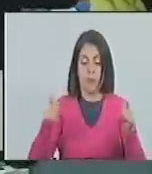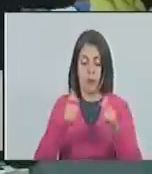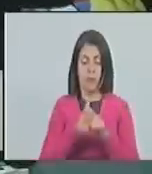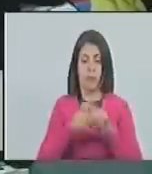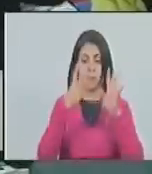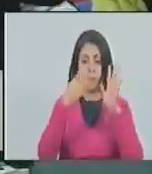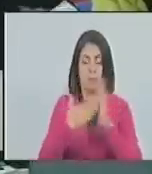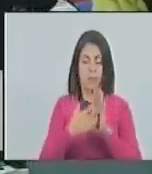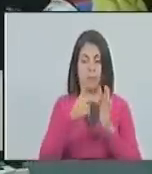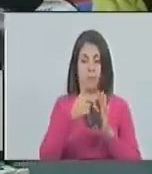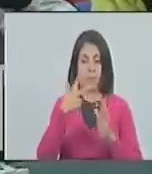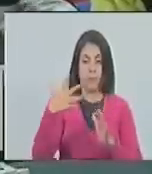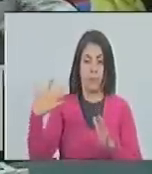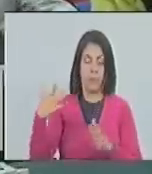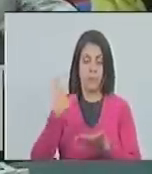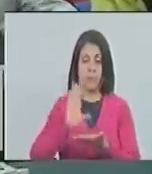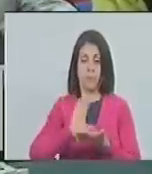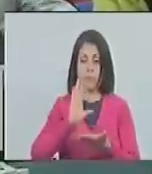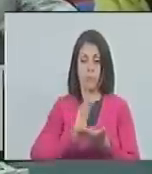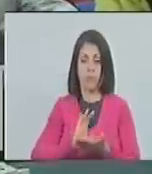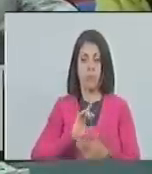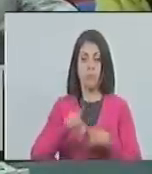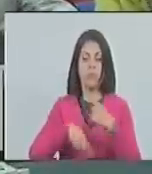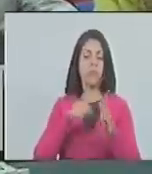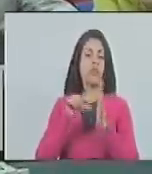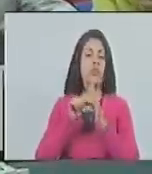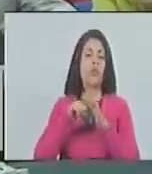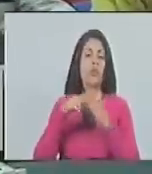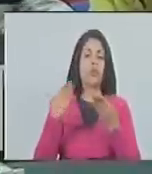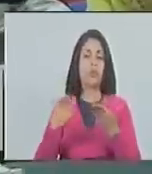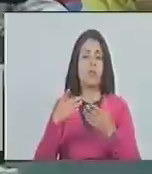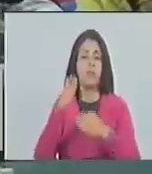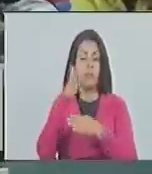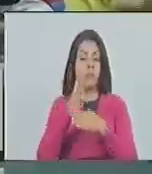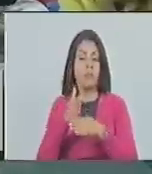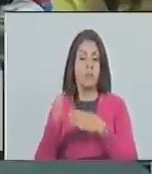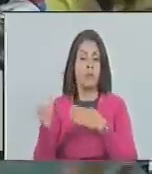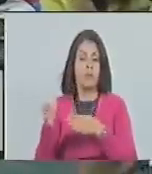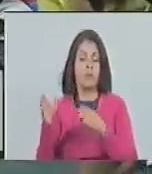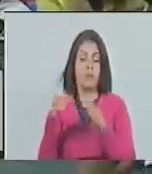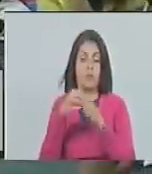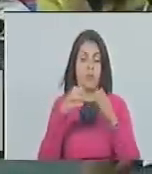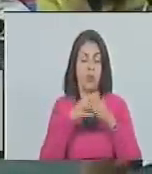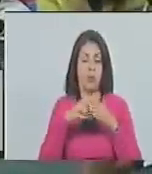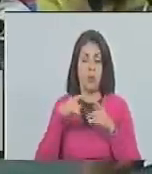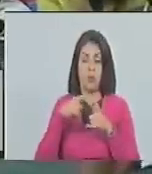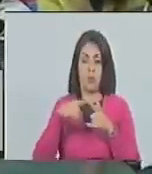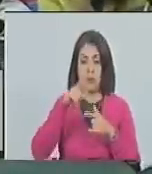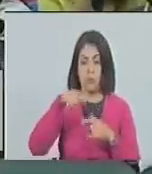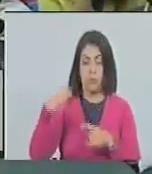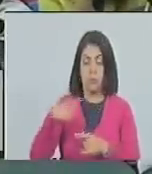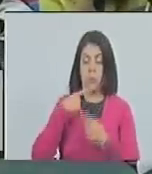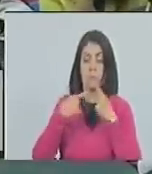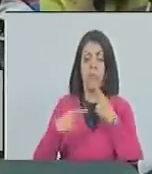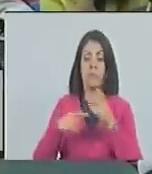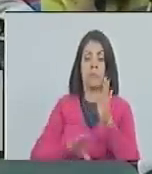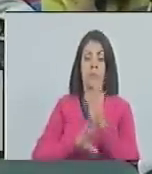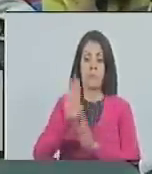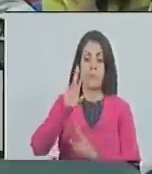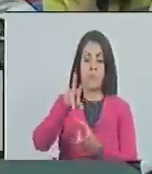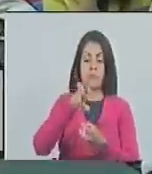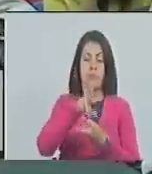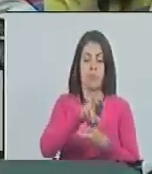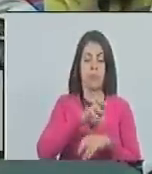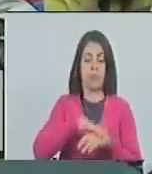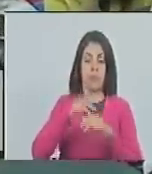a 8.135 centros. Adivinen de dónde quitó los centros. De los sectores donde las encuestas ya daban que tenía más